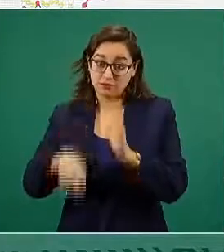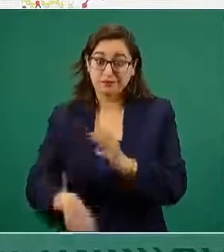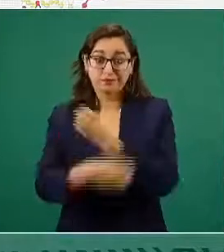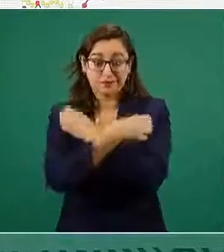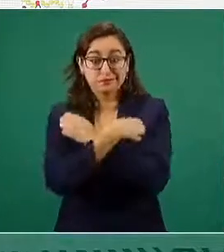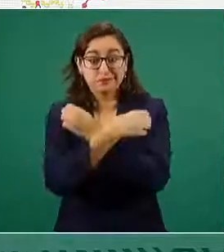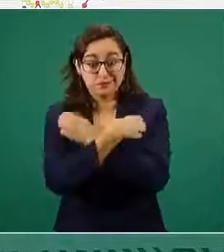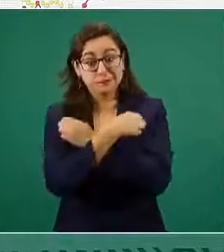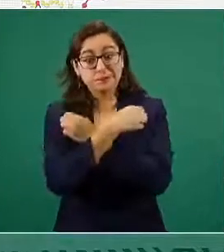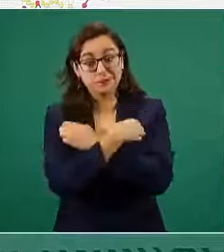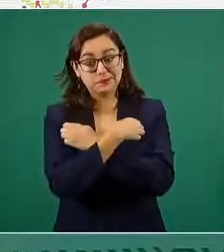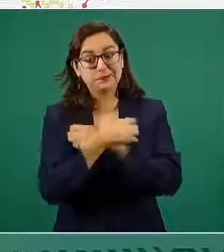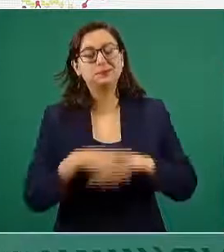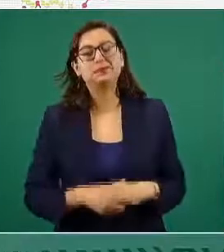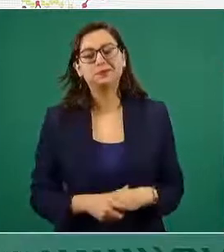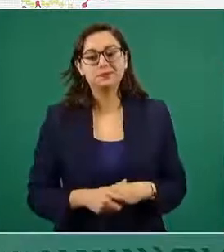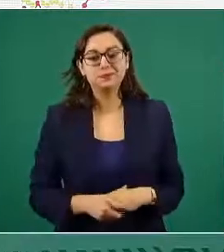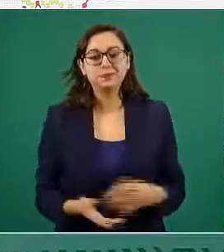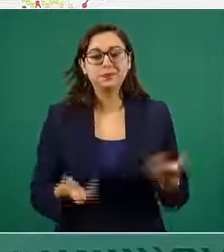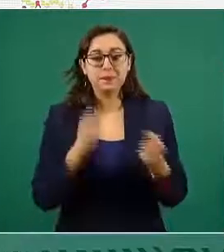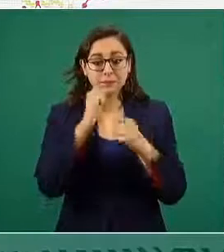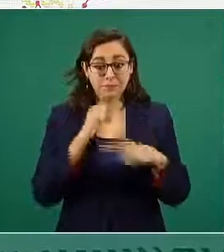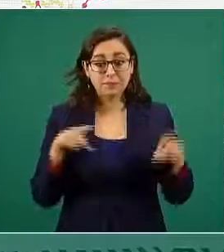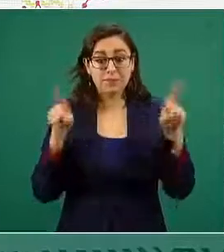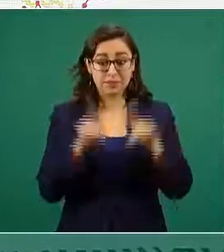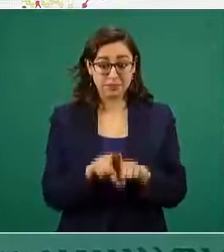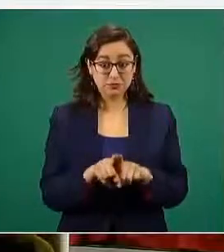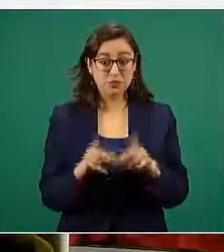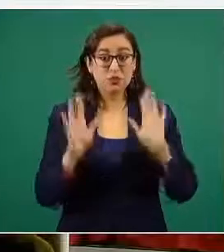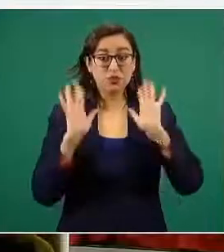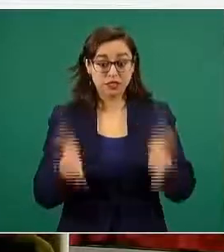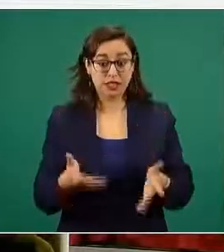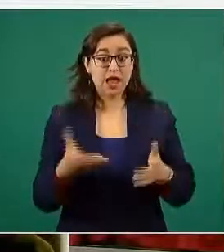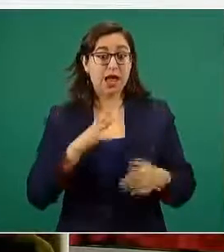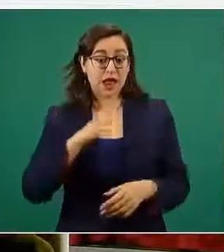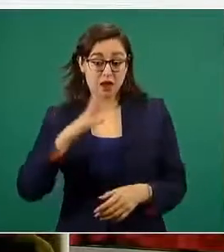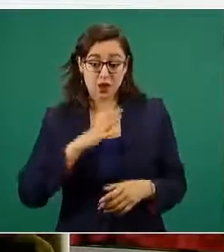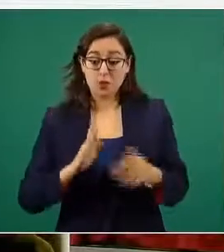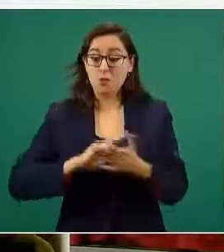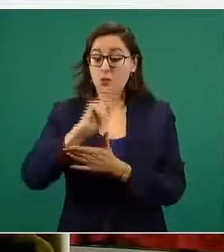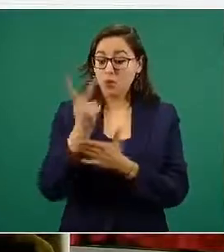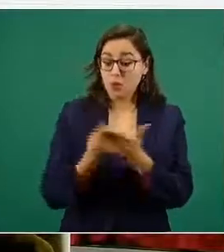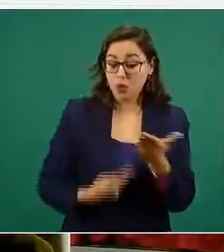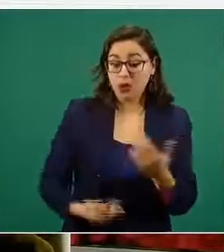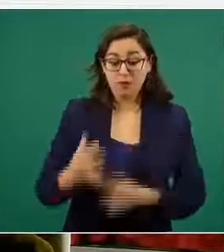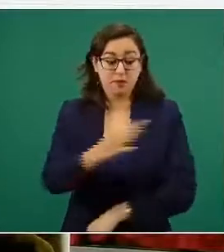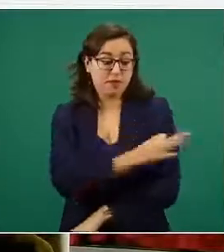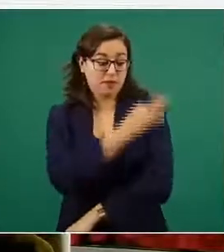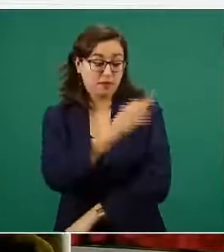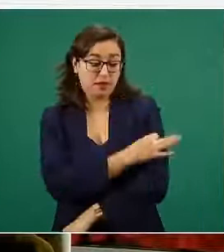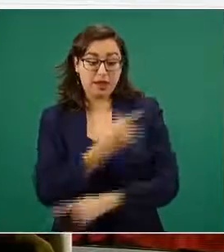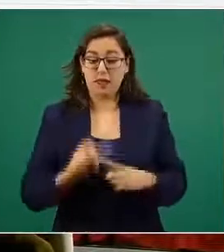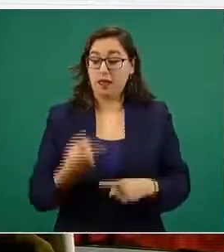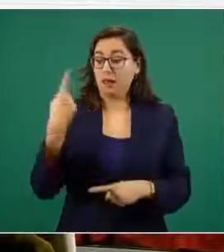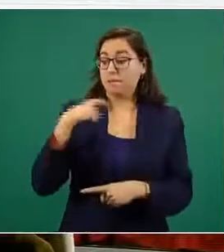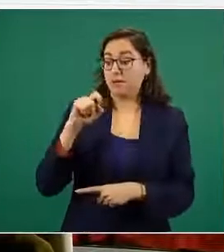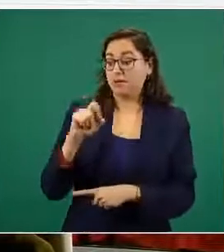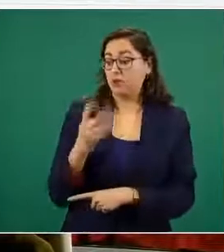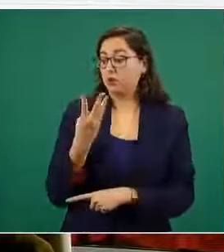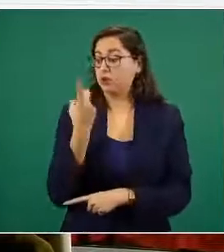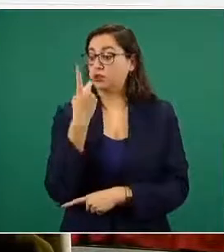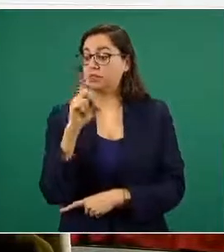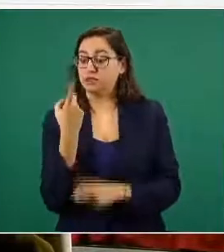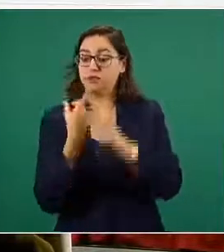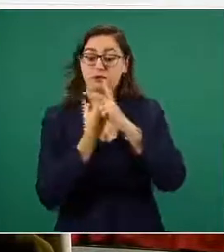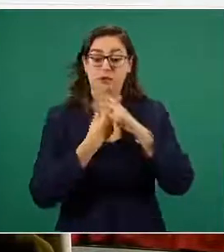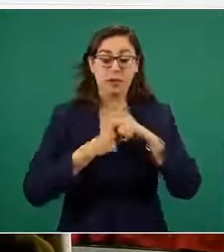programa de vacunación que arrancó el 24 de diciembre, fuimos de los primeros países del mundo, los primeros 10 países del mundo en